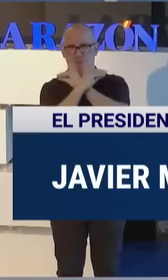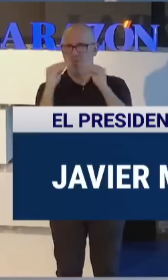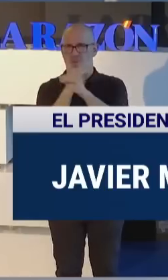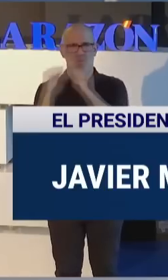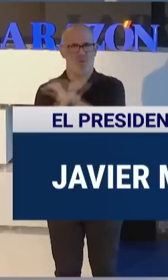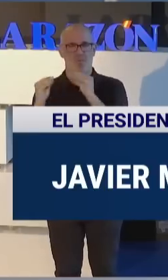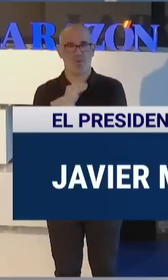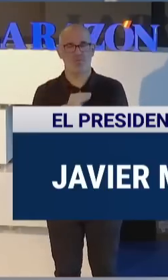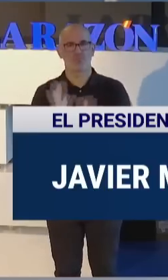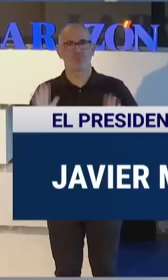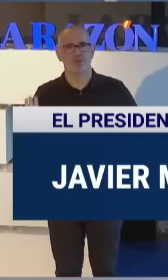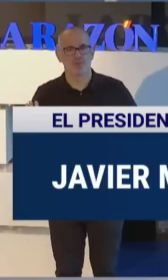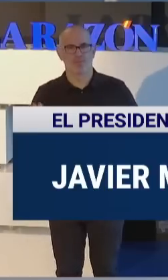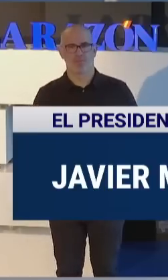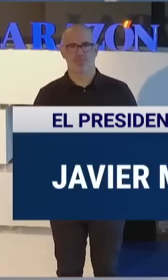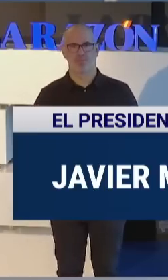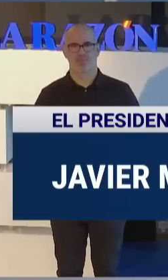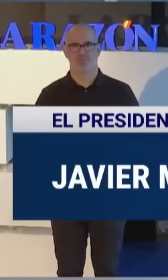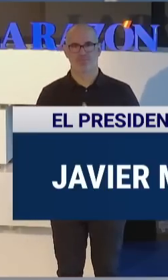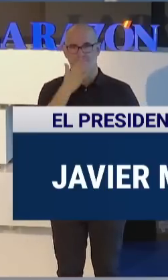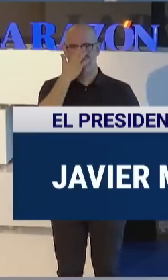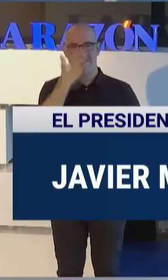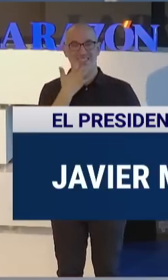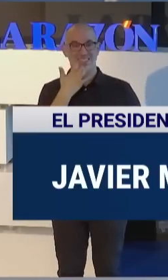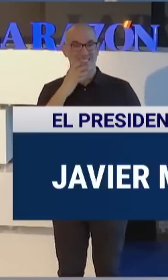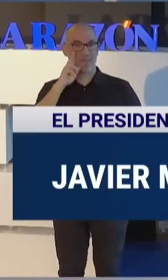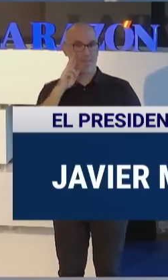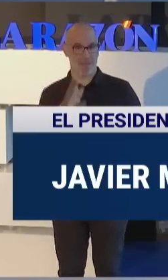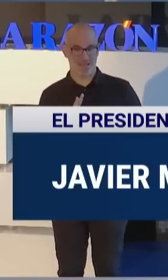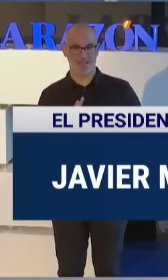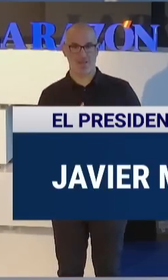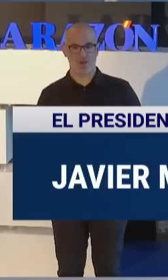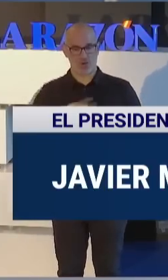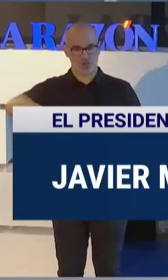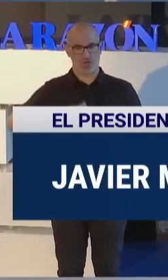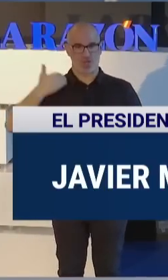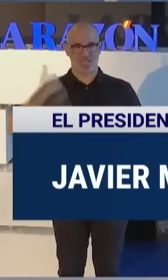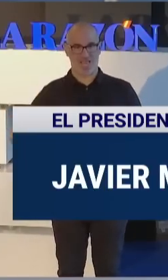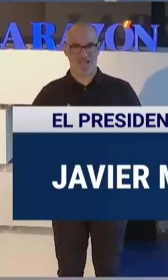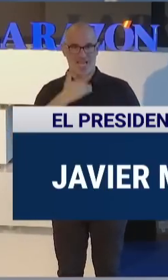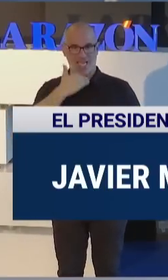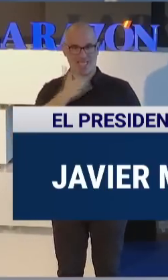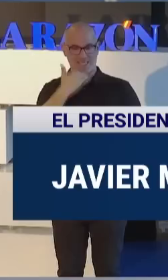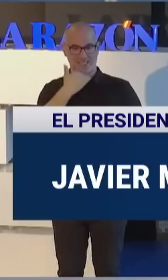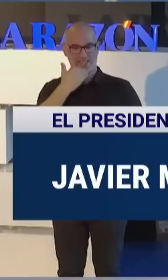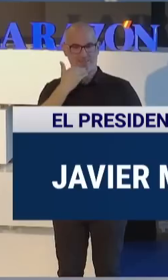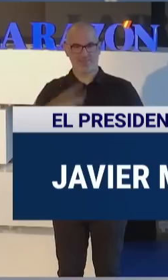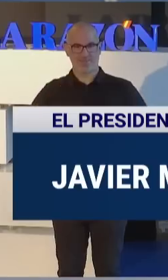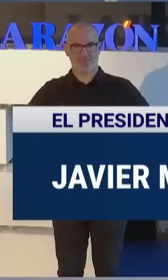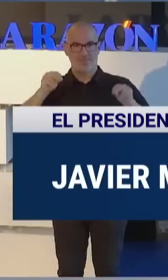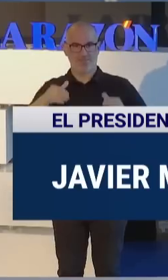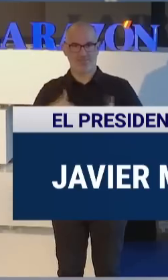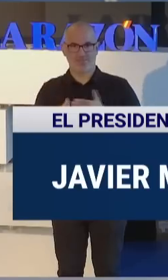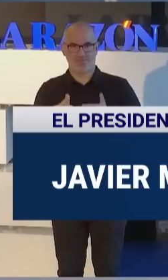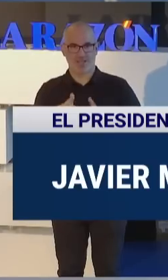Y entonces, si vos te fijas, nosotros ya estamos terminando de